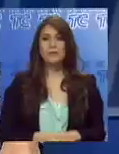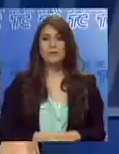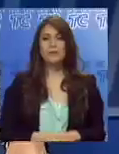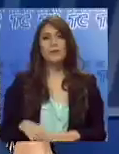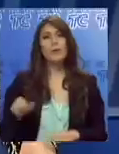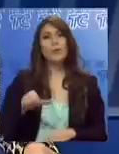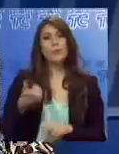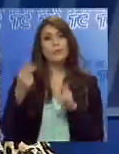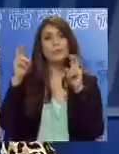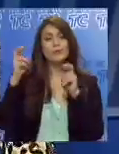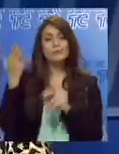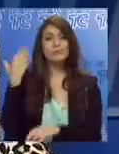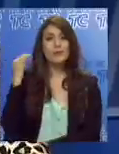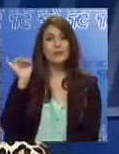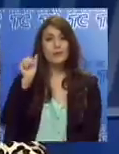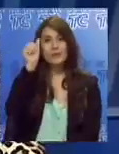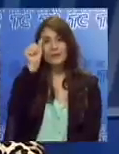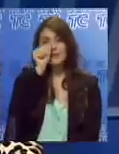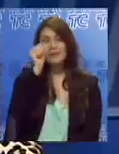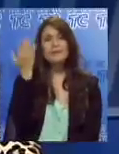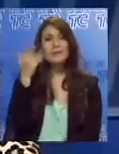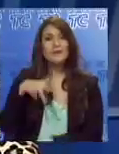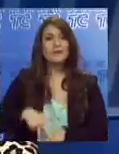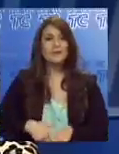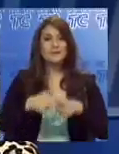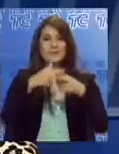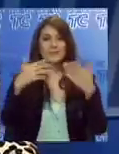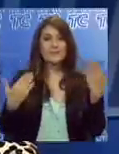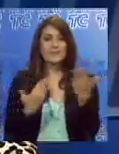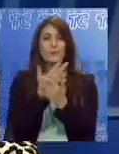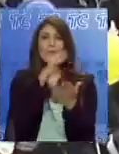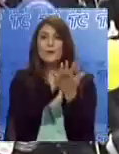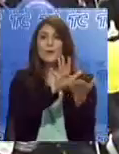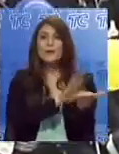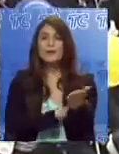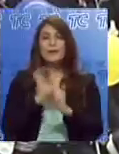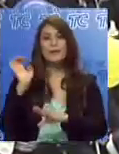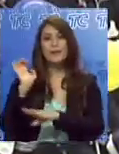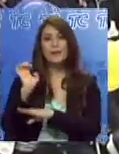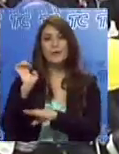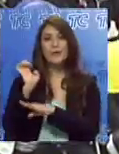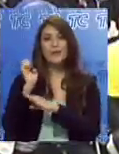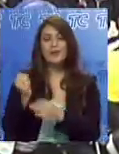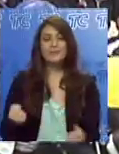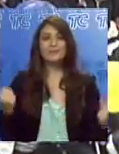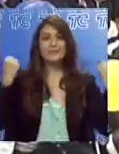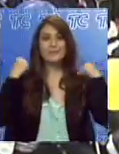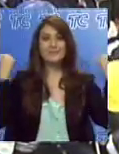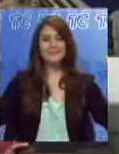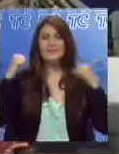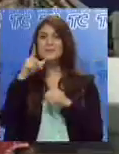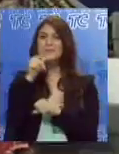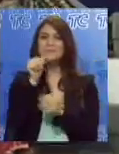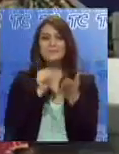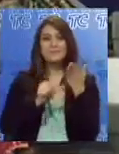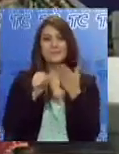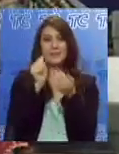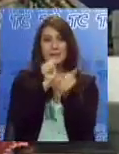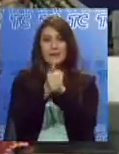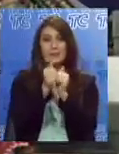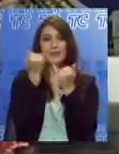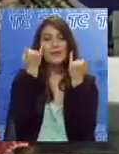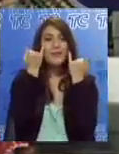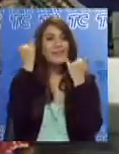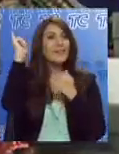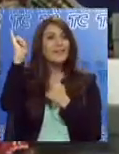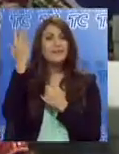En otro tema, ese fin de semana arrancó la nueva temporada del proyecto Ecuador Ejercítate, impulsado por el Ministerio del Deporte, que tiene